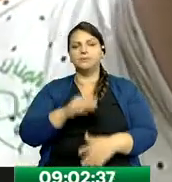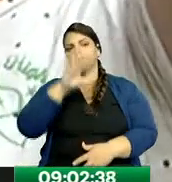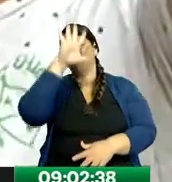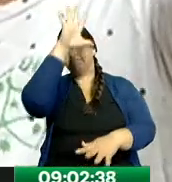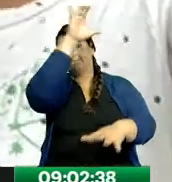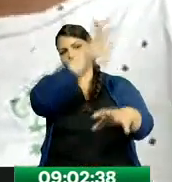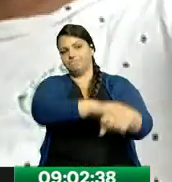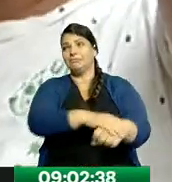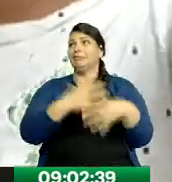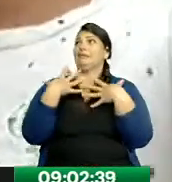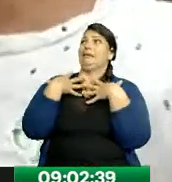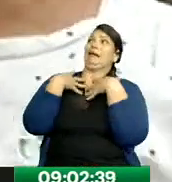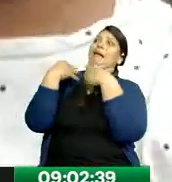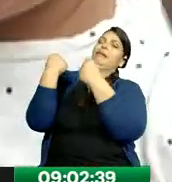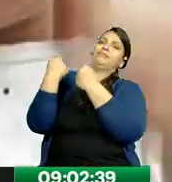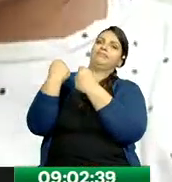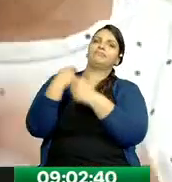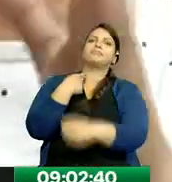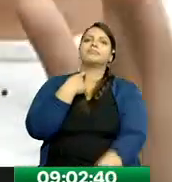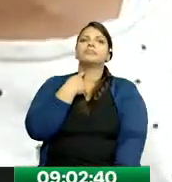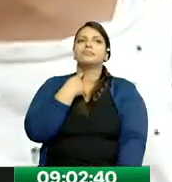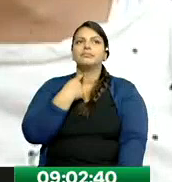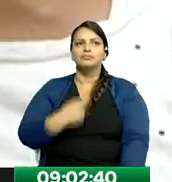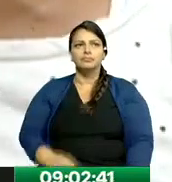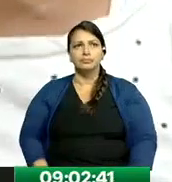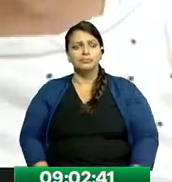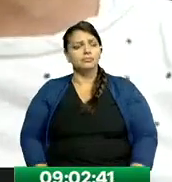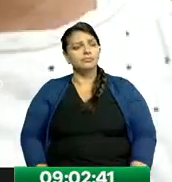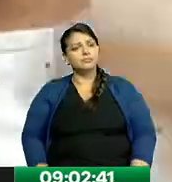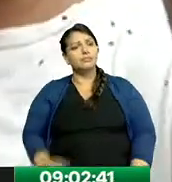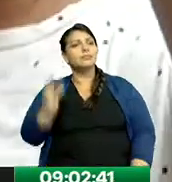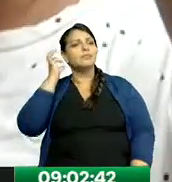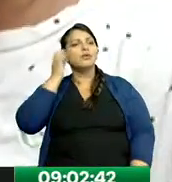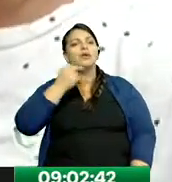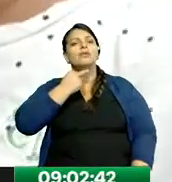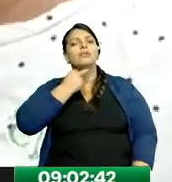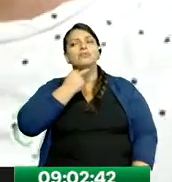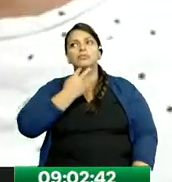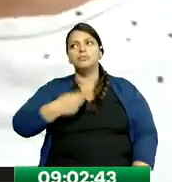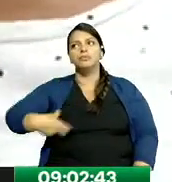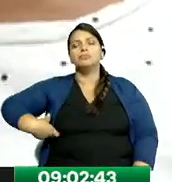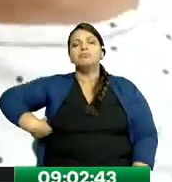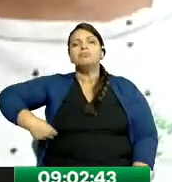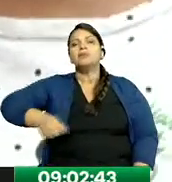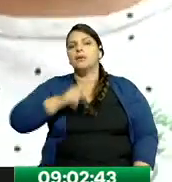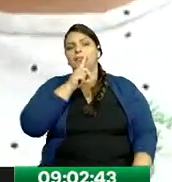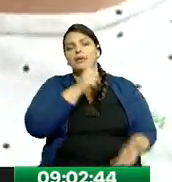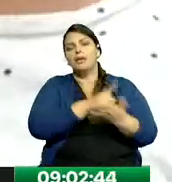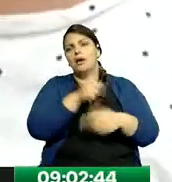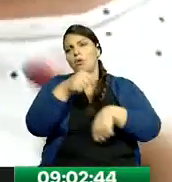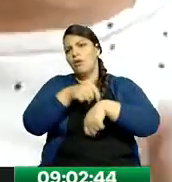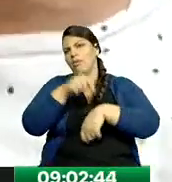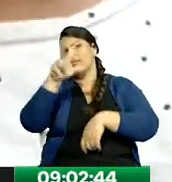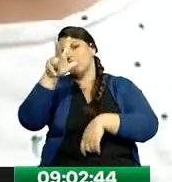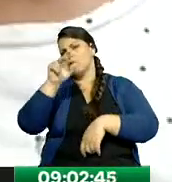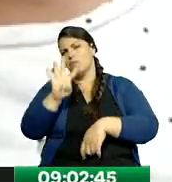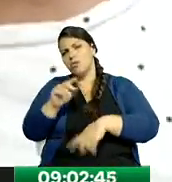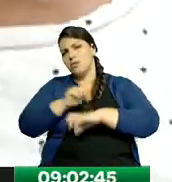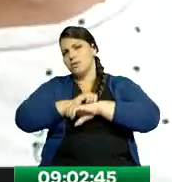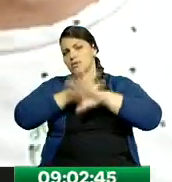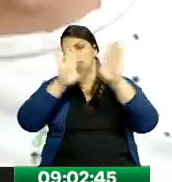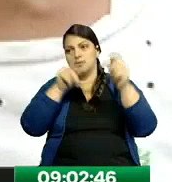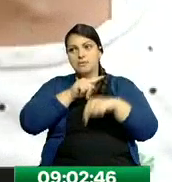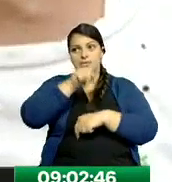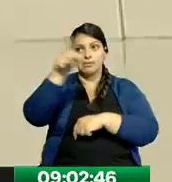aquí a tres casas, también a las 4 de la mañana. Le robaron a mi vecino un televisor grande, algunas cosas y dinero. Al tipo